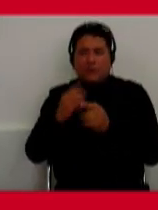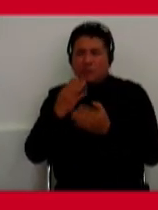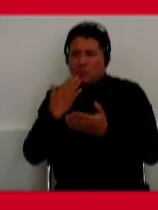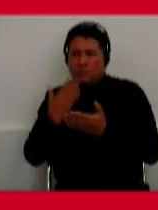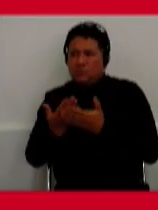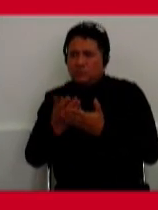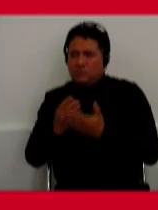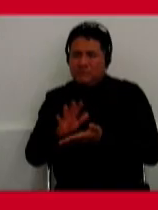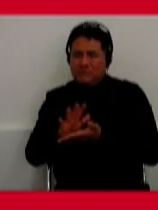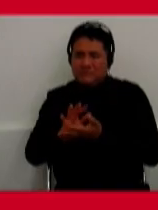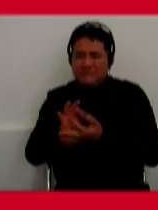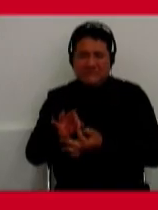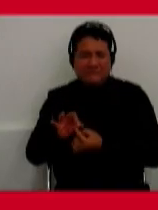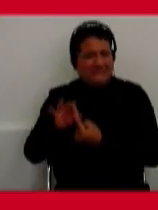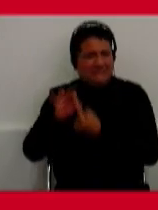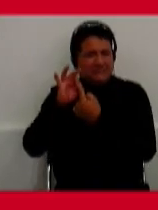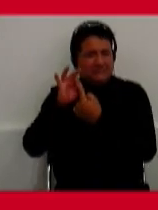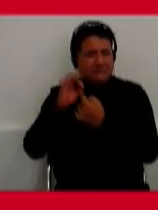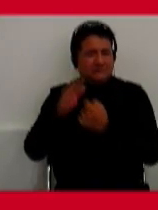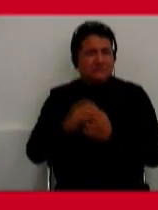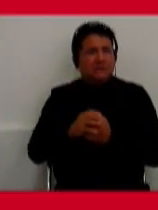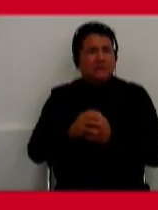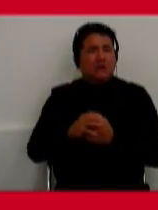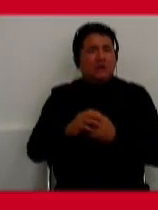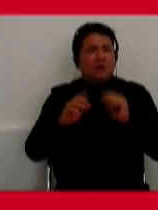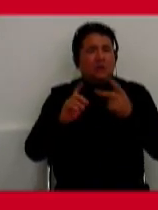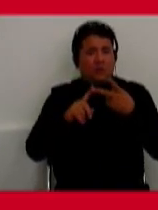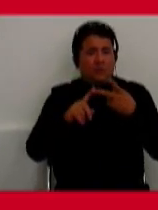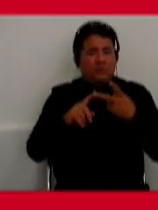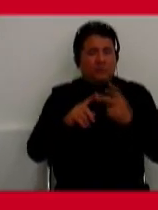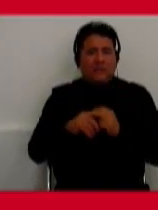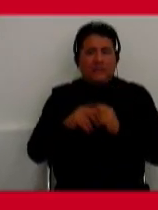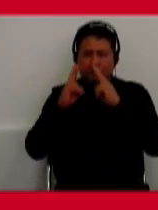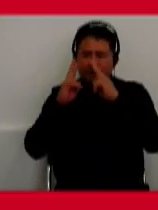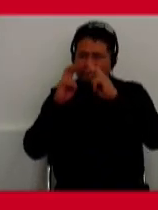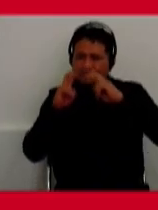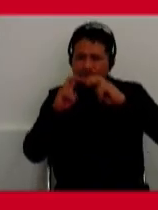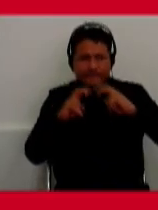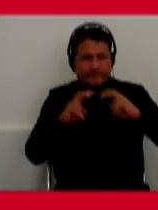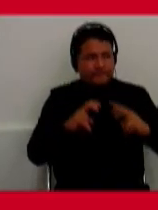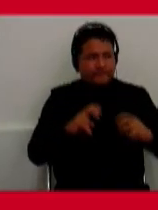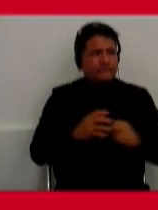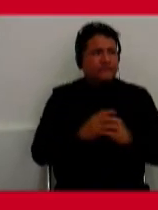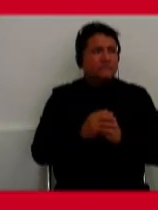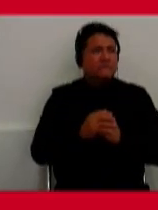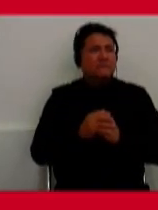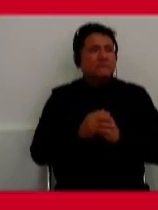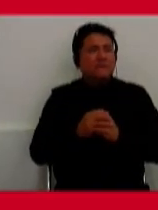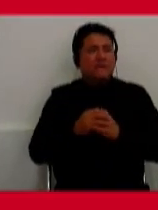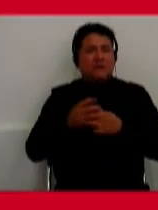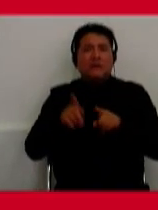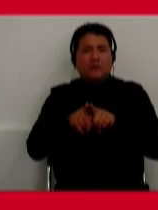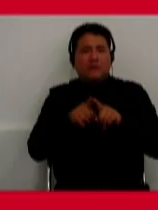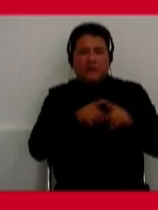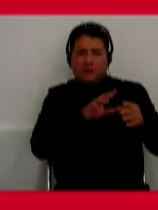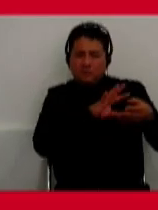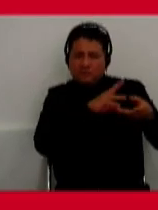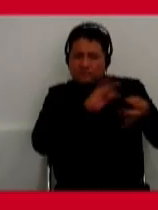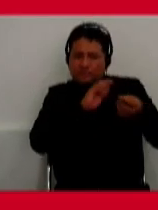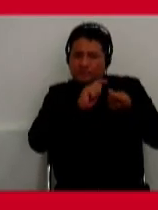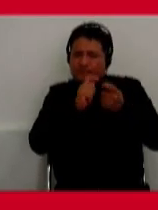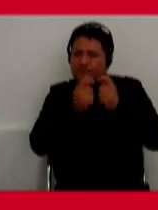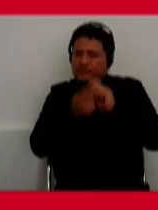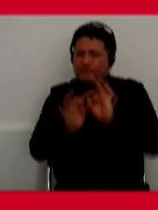análisis geomecánicos. El punto número 2 es analizar e interpretar esta base geomecánica para